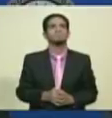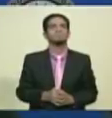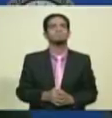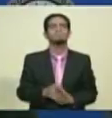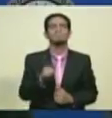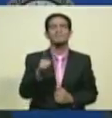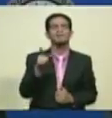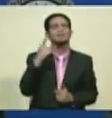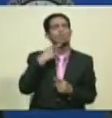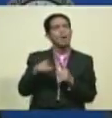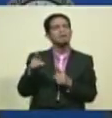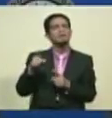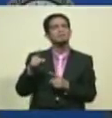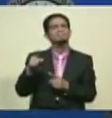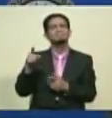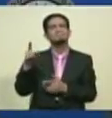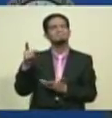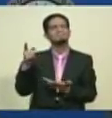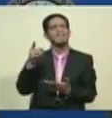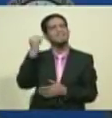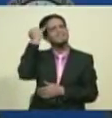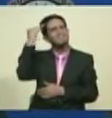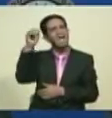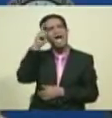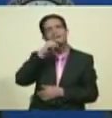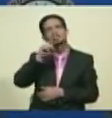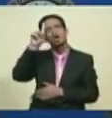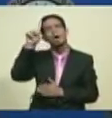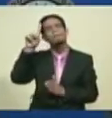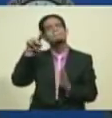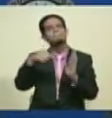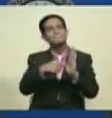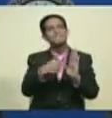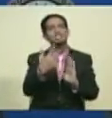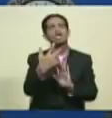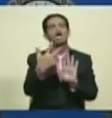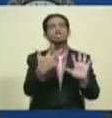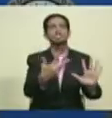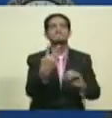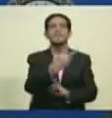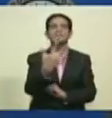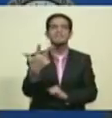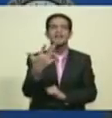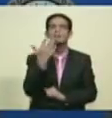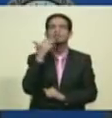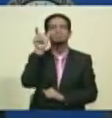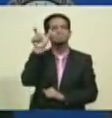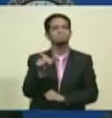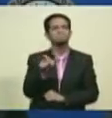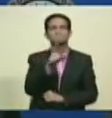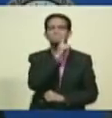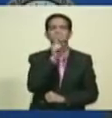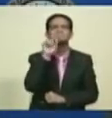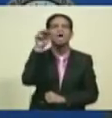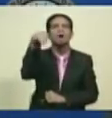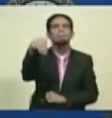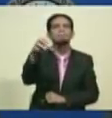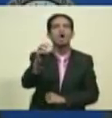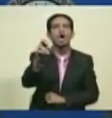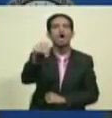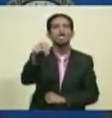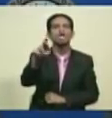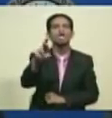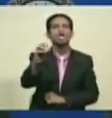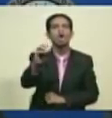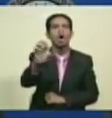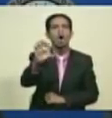de 1823, que establecía el presidente Monroe y su secretario de Estado, John Quincy